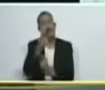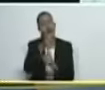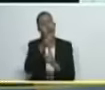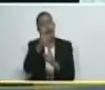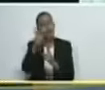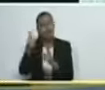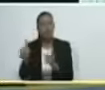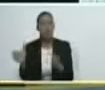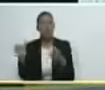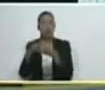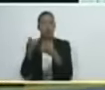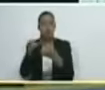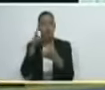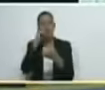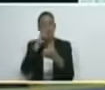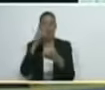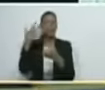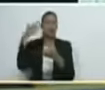a cada uno.